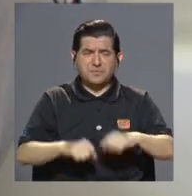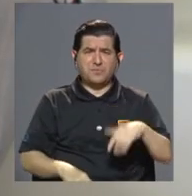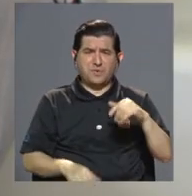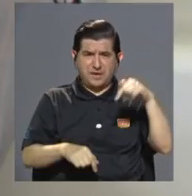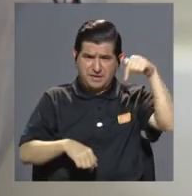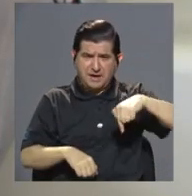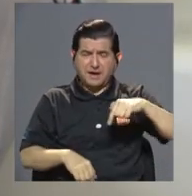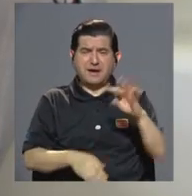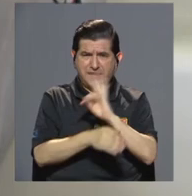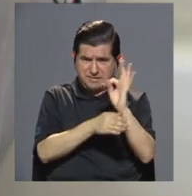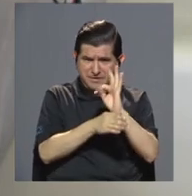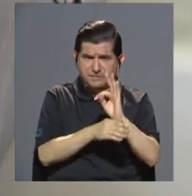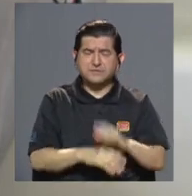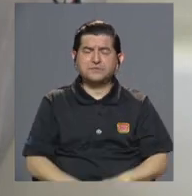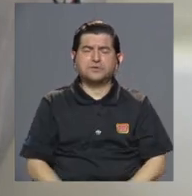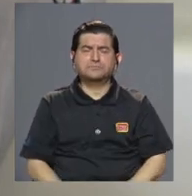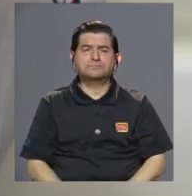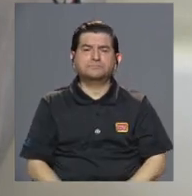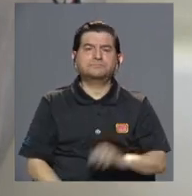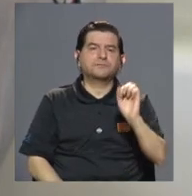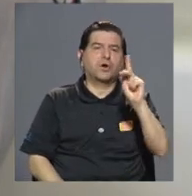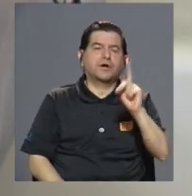Ok. Vea.